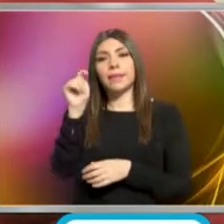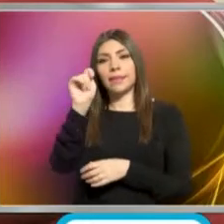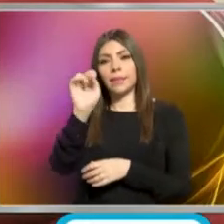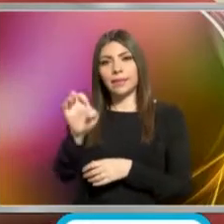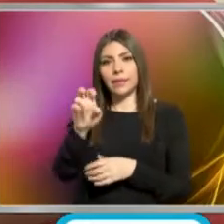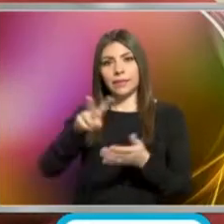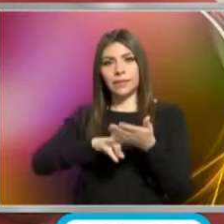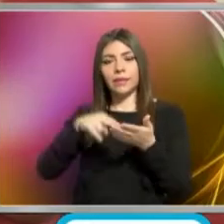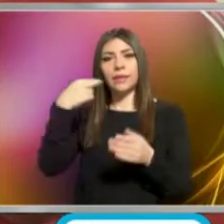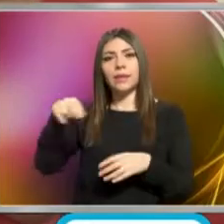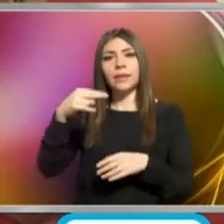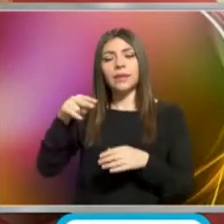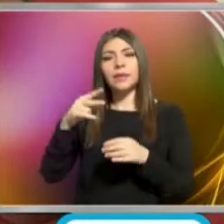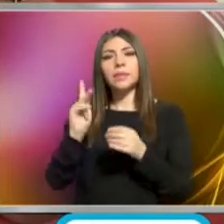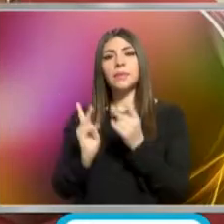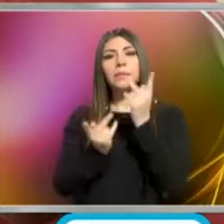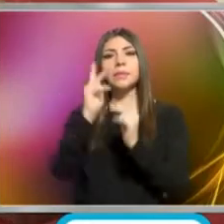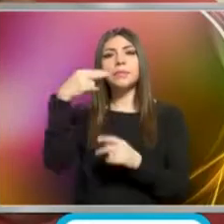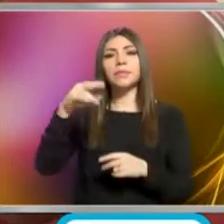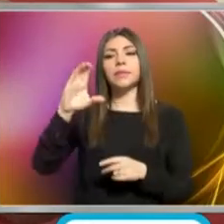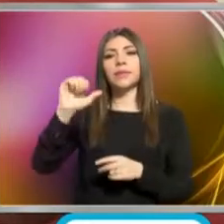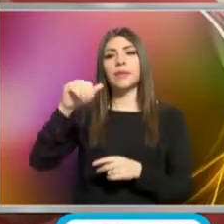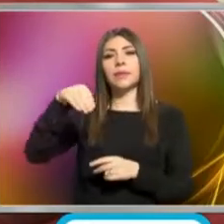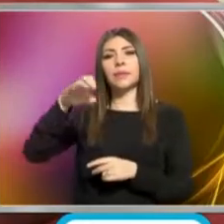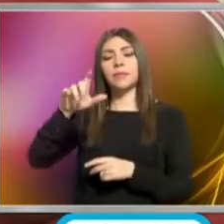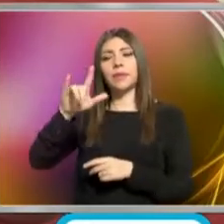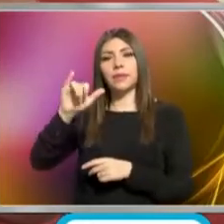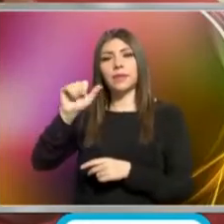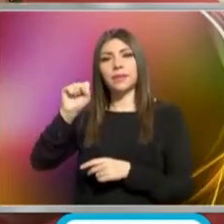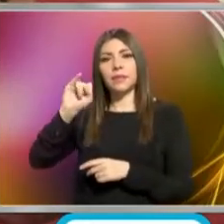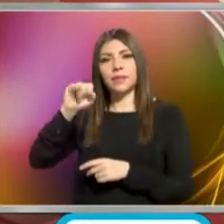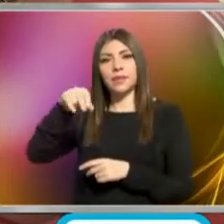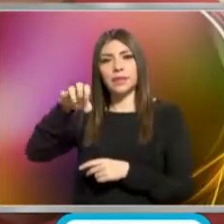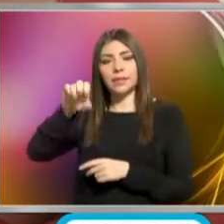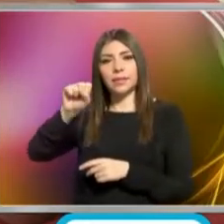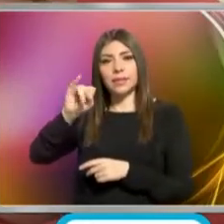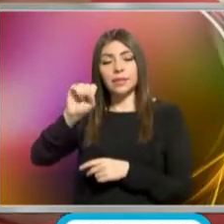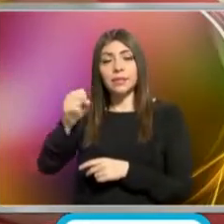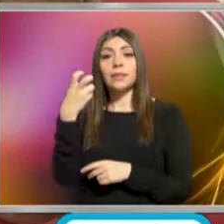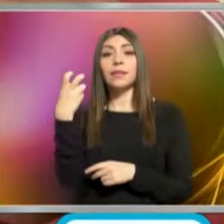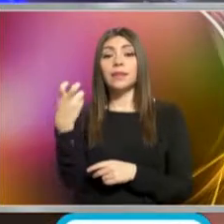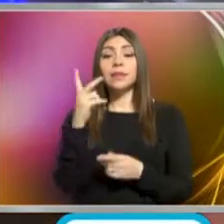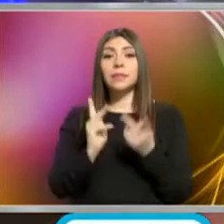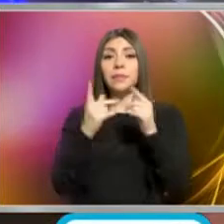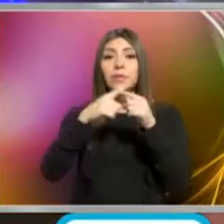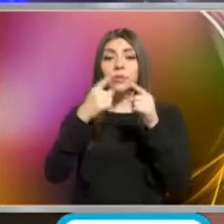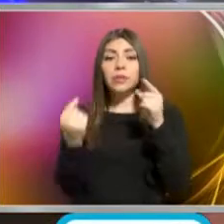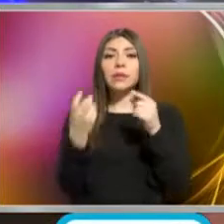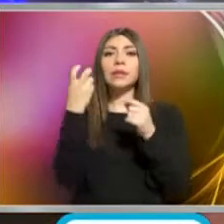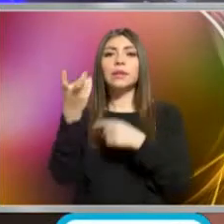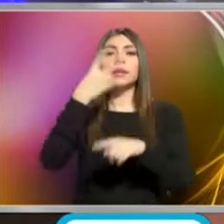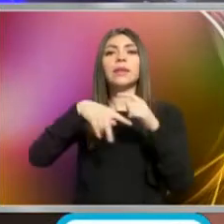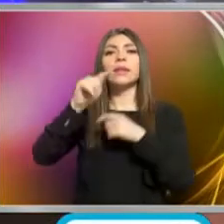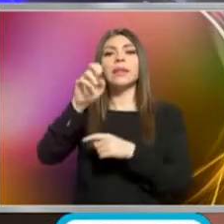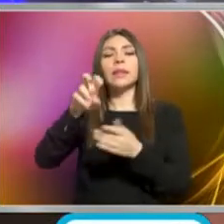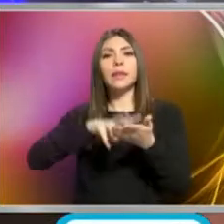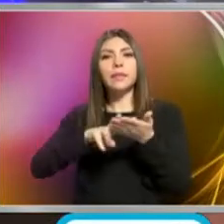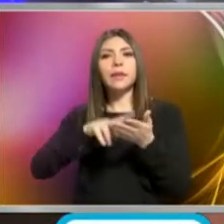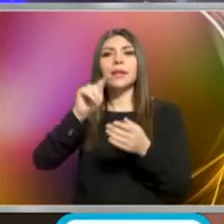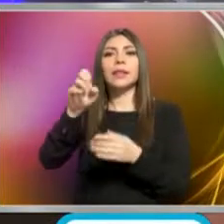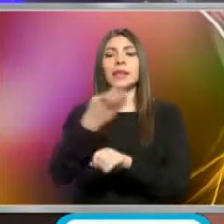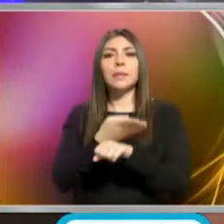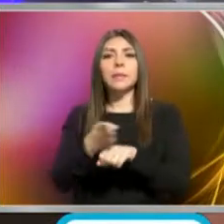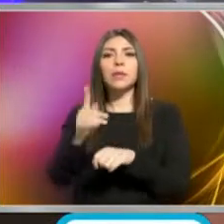Camellia sinensis. De esa planta se extraen los verdaderos tés, que es el té blanco, el té verde, el té rojo y el té negro. Esos son los